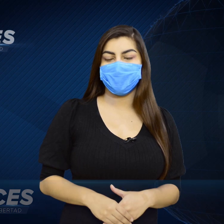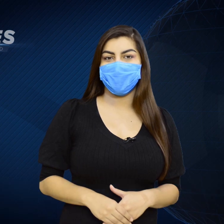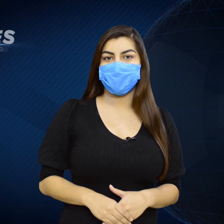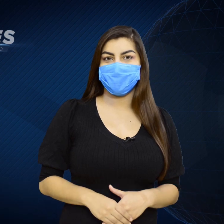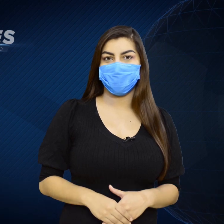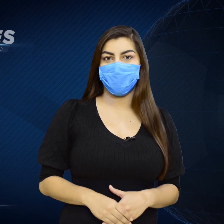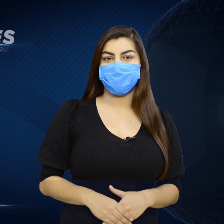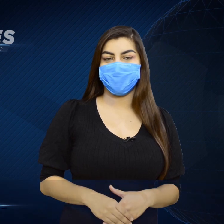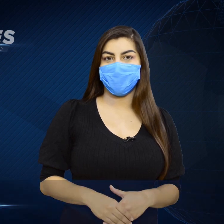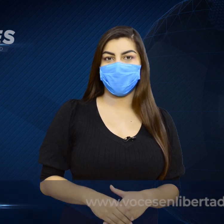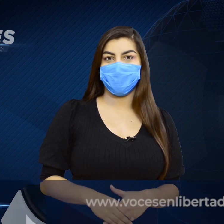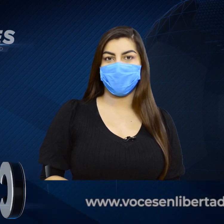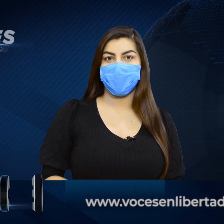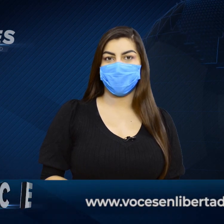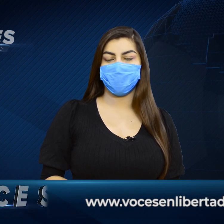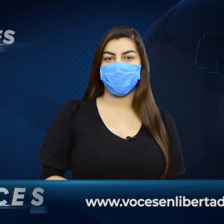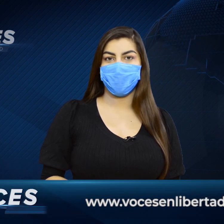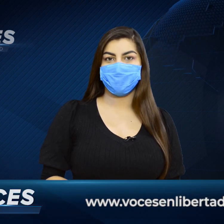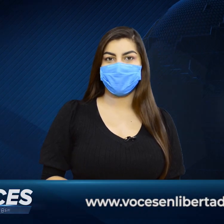que visiten el sitio web